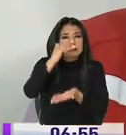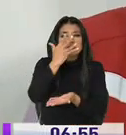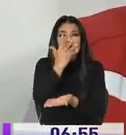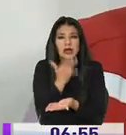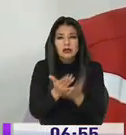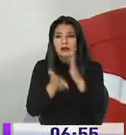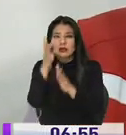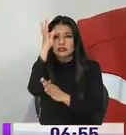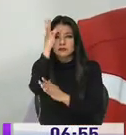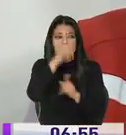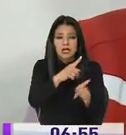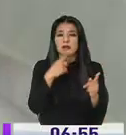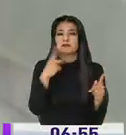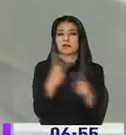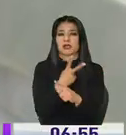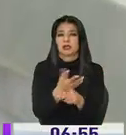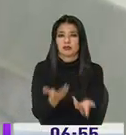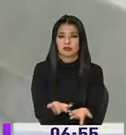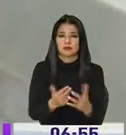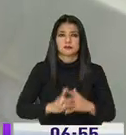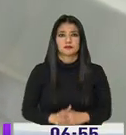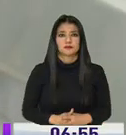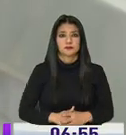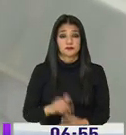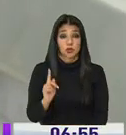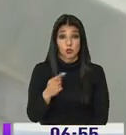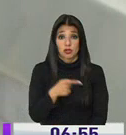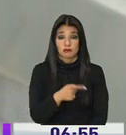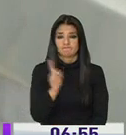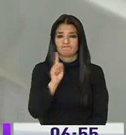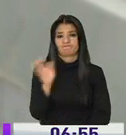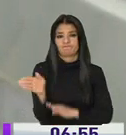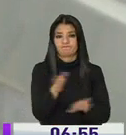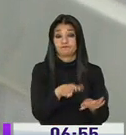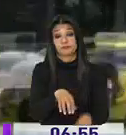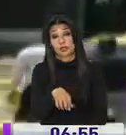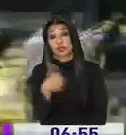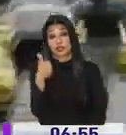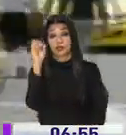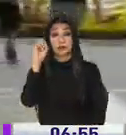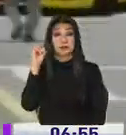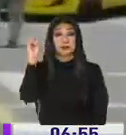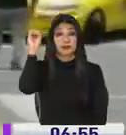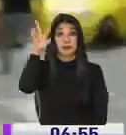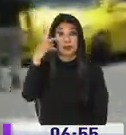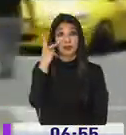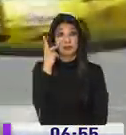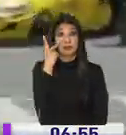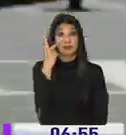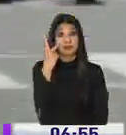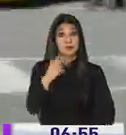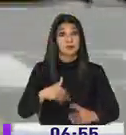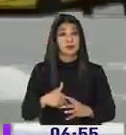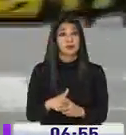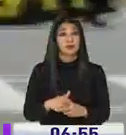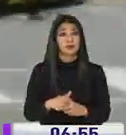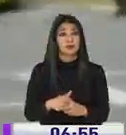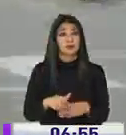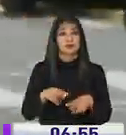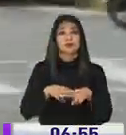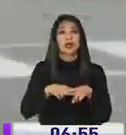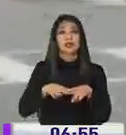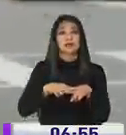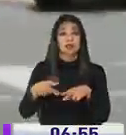de la ciudad pero no fue el único caso en otro de los vídeos que se viralizó en redes sociales se evidencia como un taxi